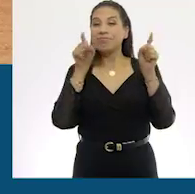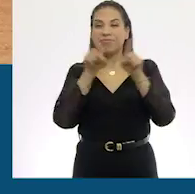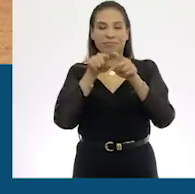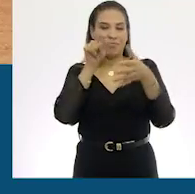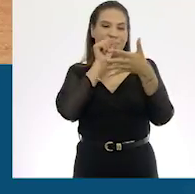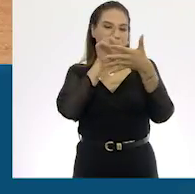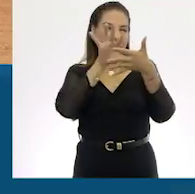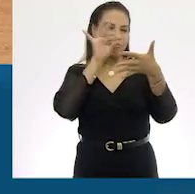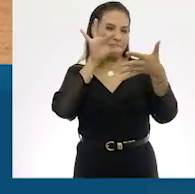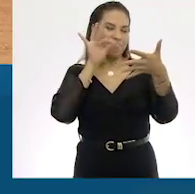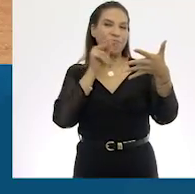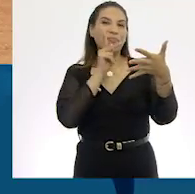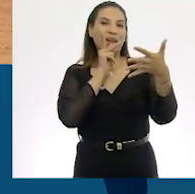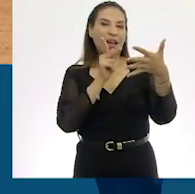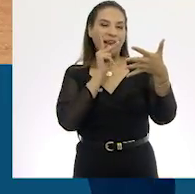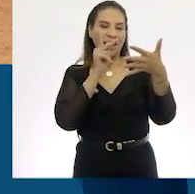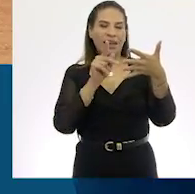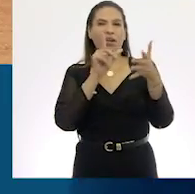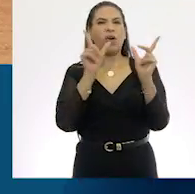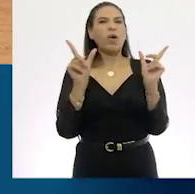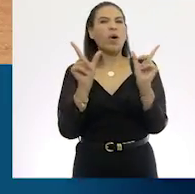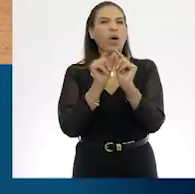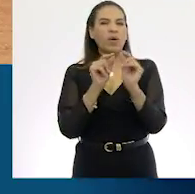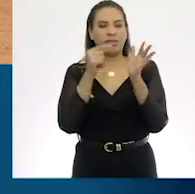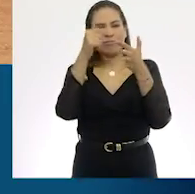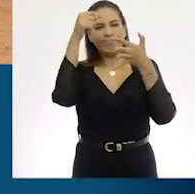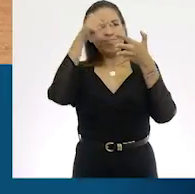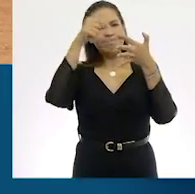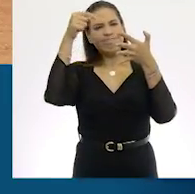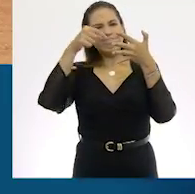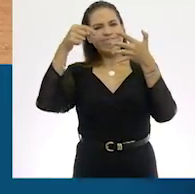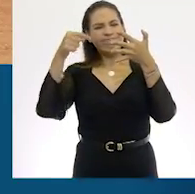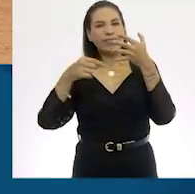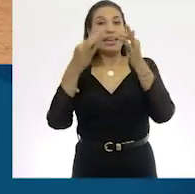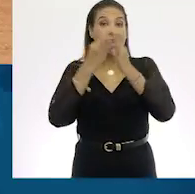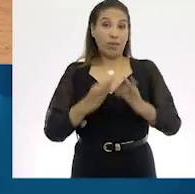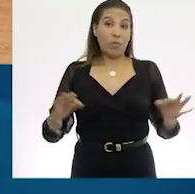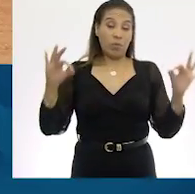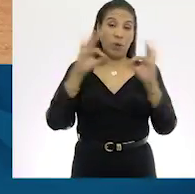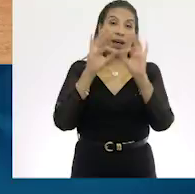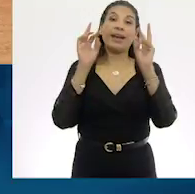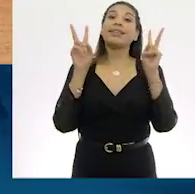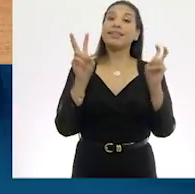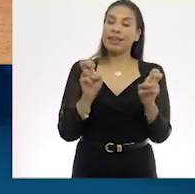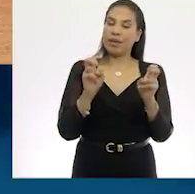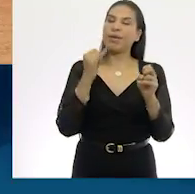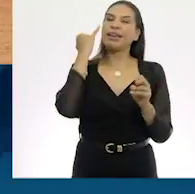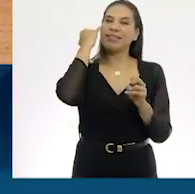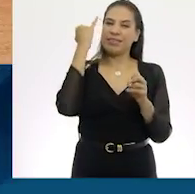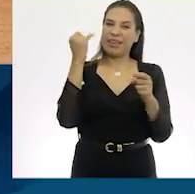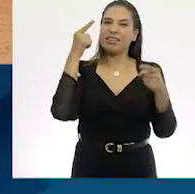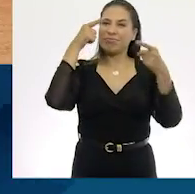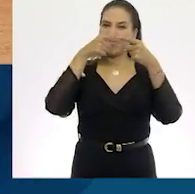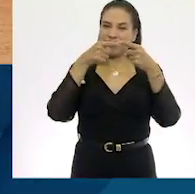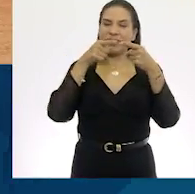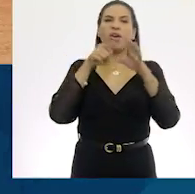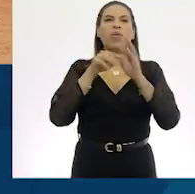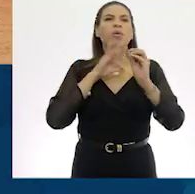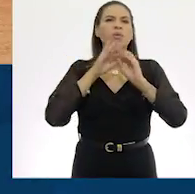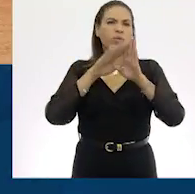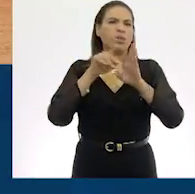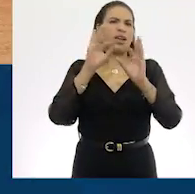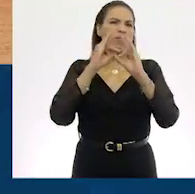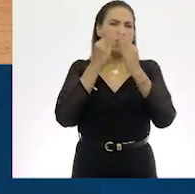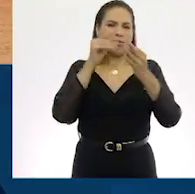mismas palabras para presentar de manera concreta los puntos más importantes del tema. Las ideas principales son expresadas de